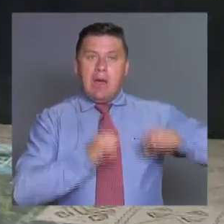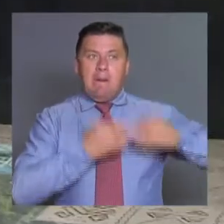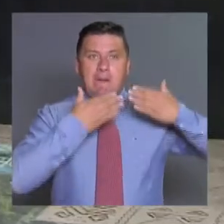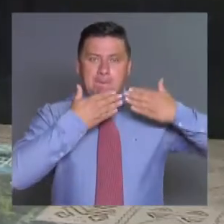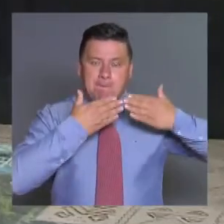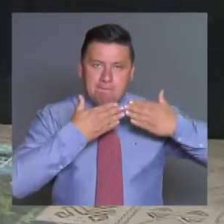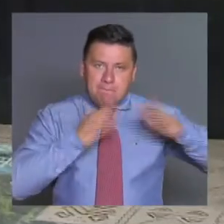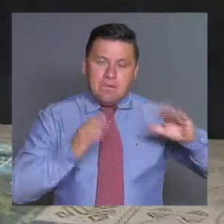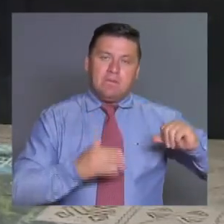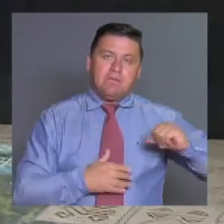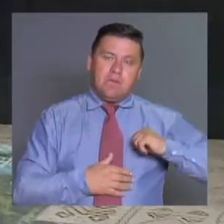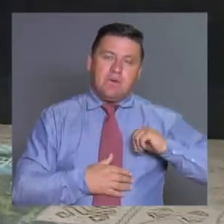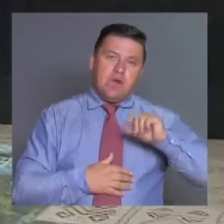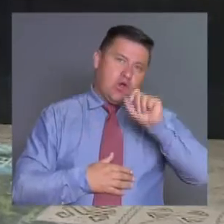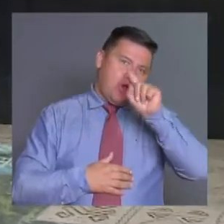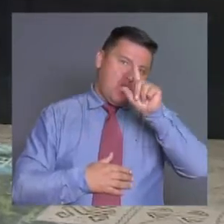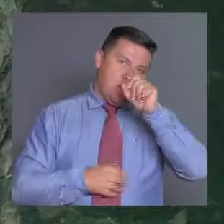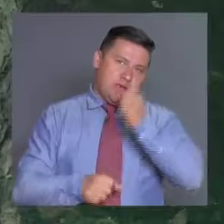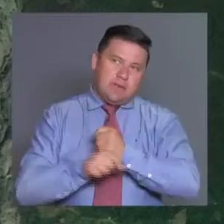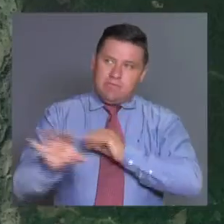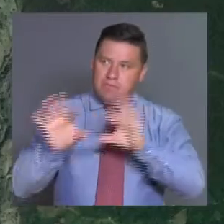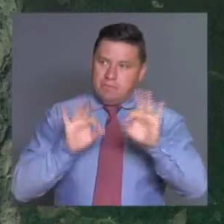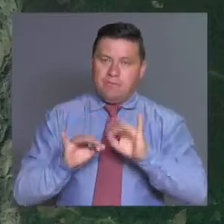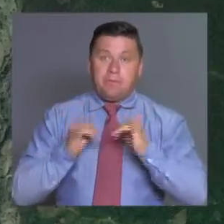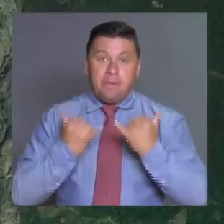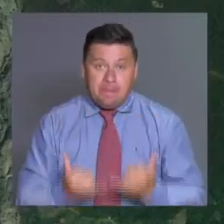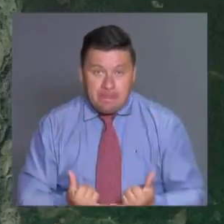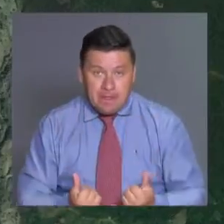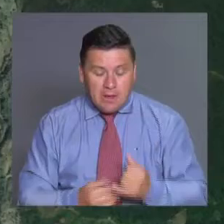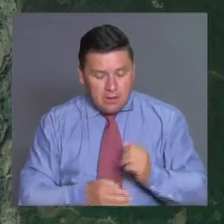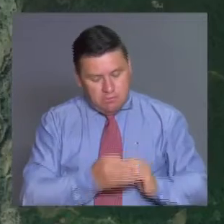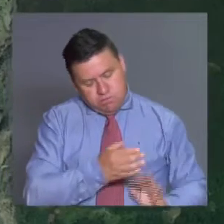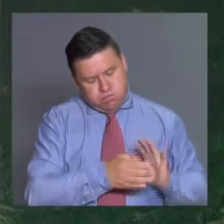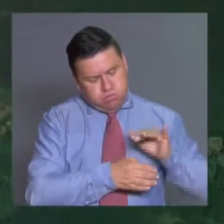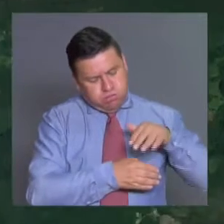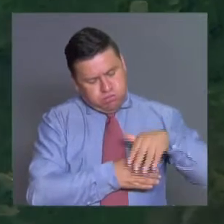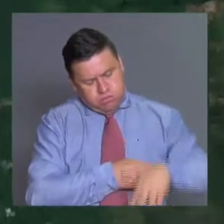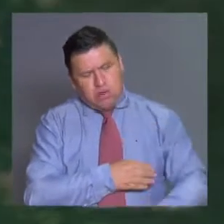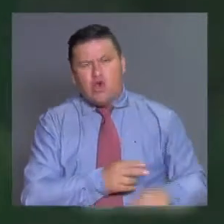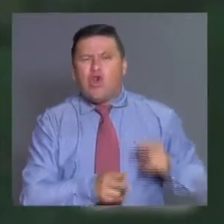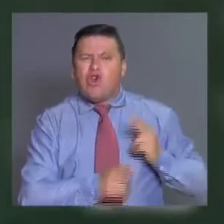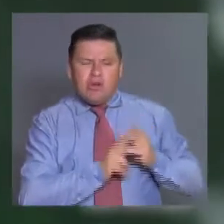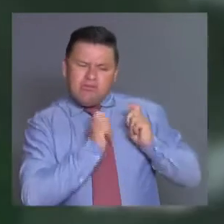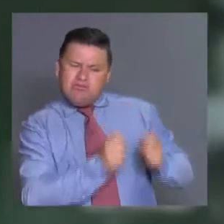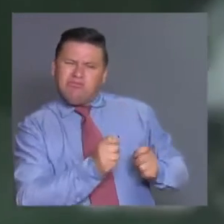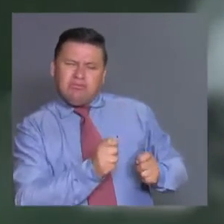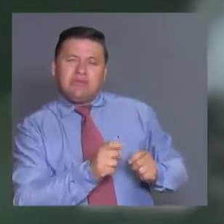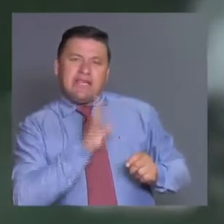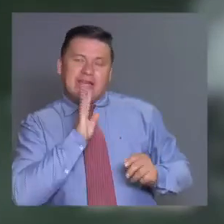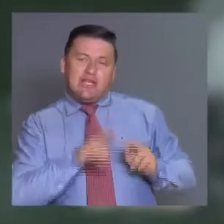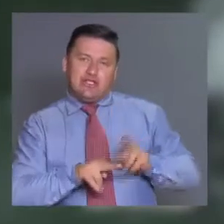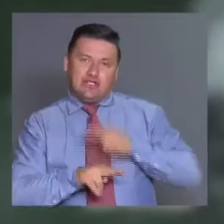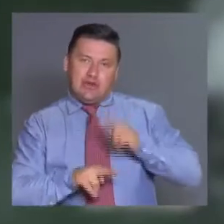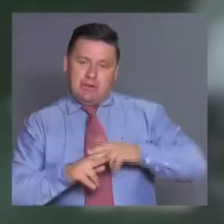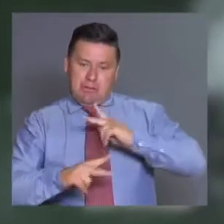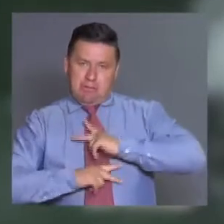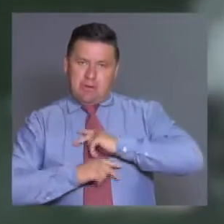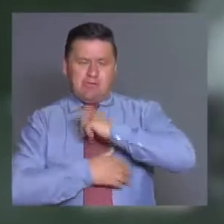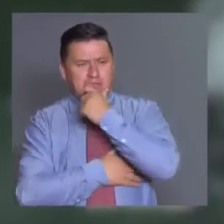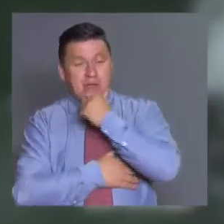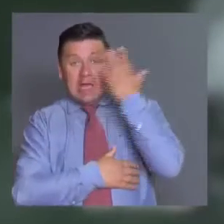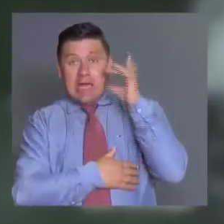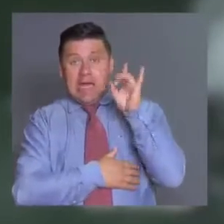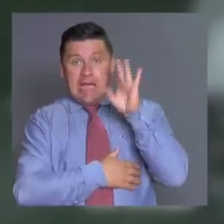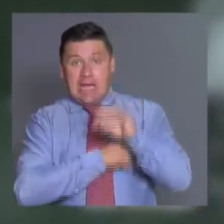inauguramos y tenemos 11 empleos en cuanto a la cascada este nombre es gracias a un sobrino de los dueños quien